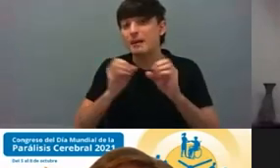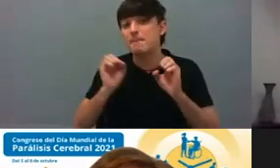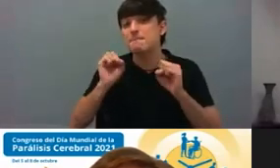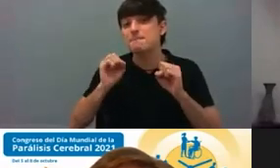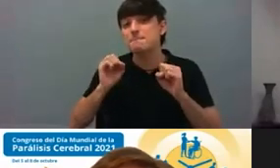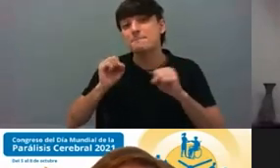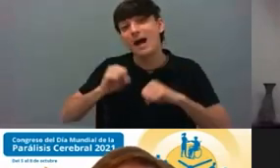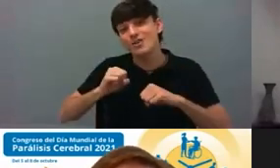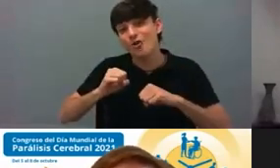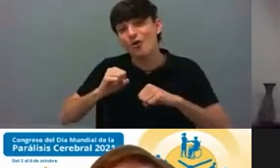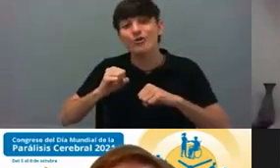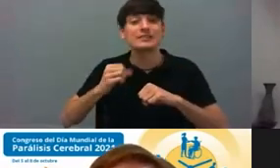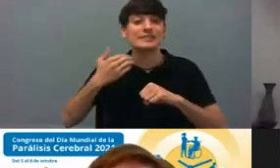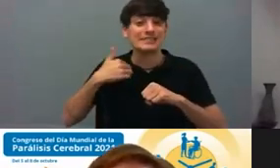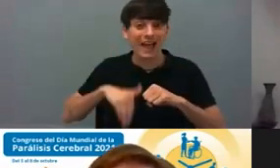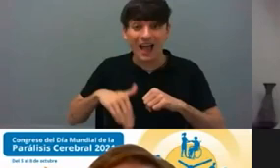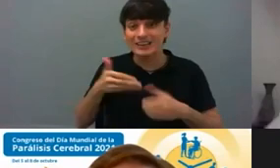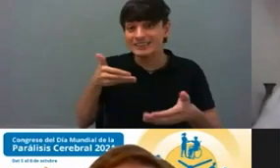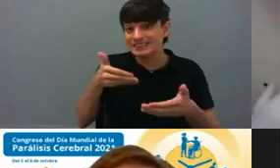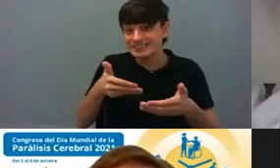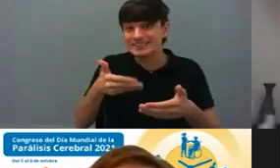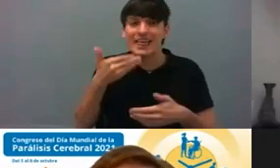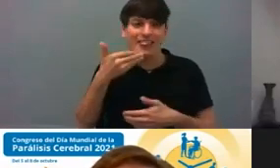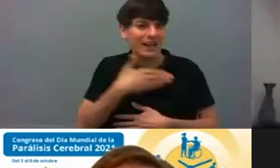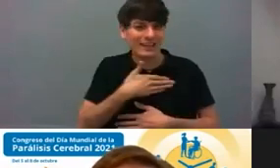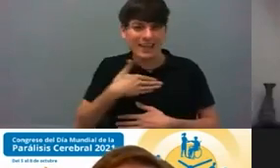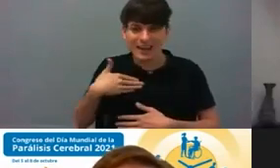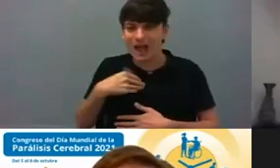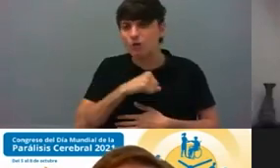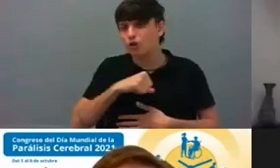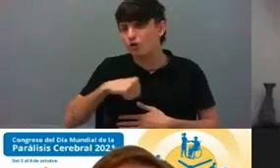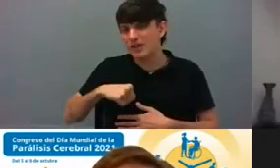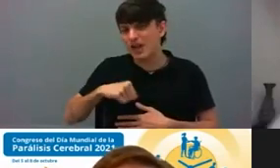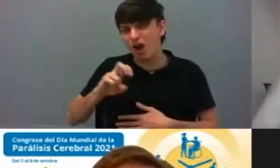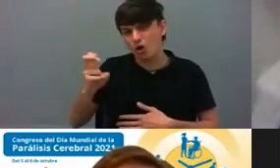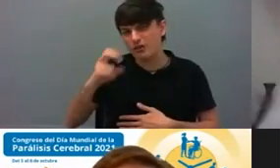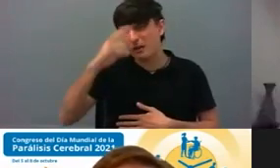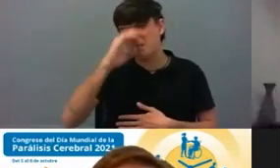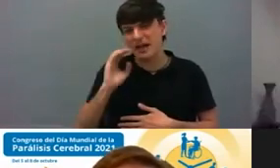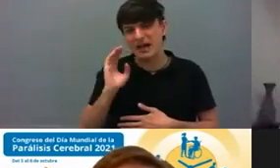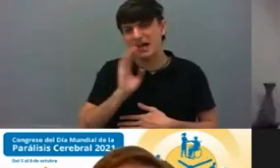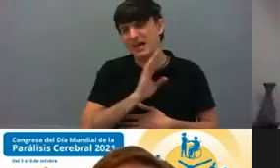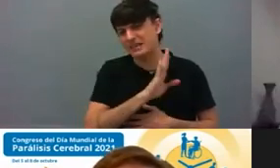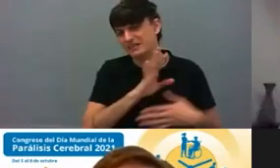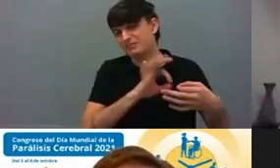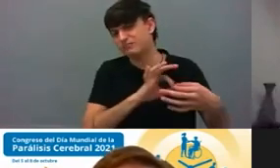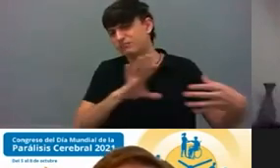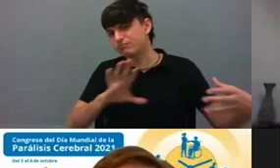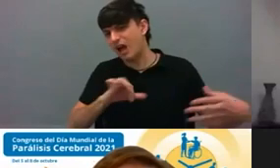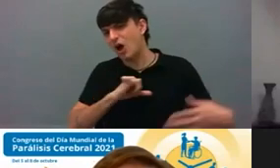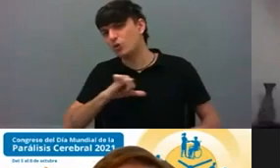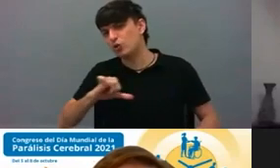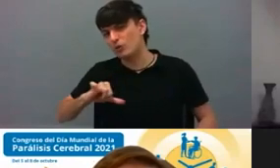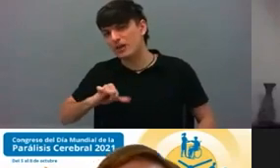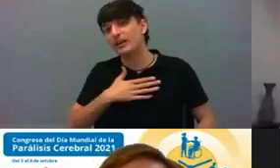una edad en la que quiere tener otra autonomía de sus padres y del resto de la familia, porque